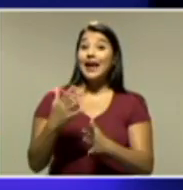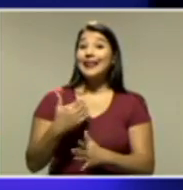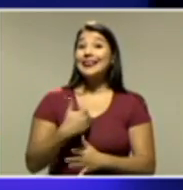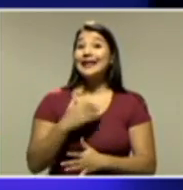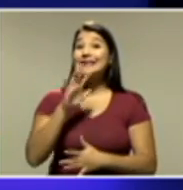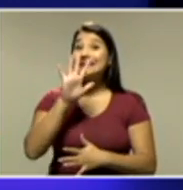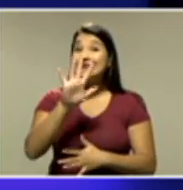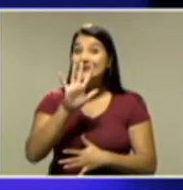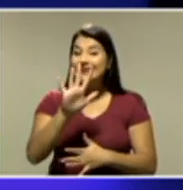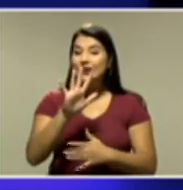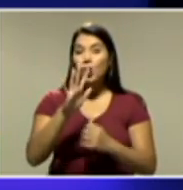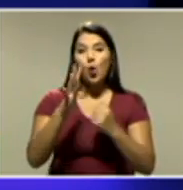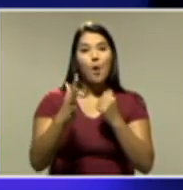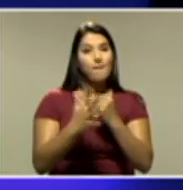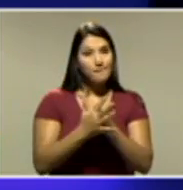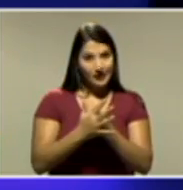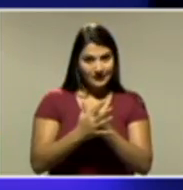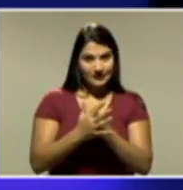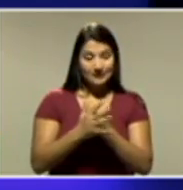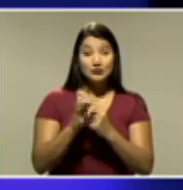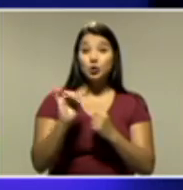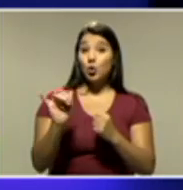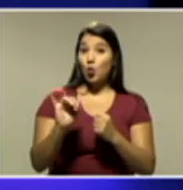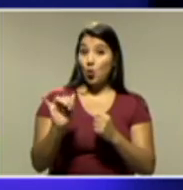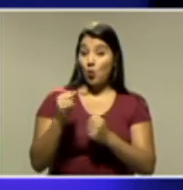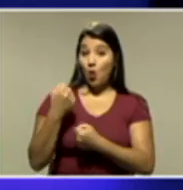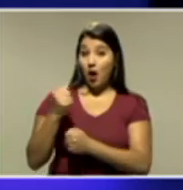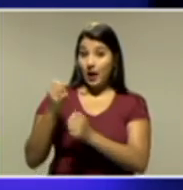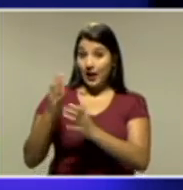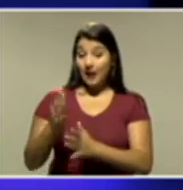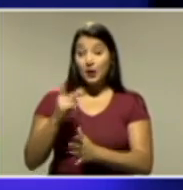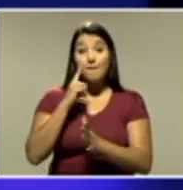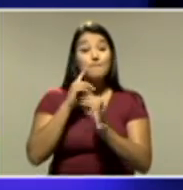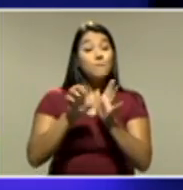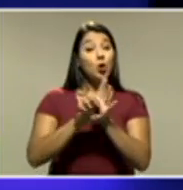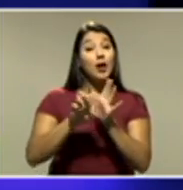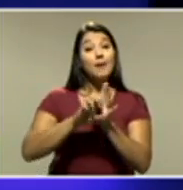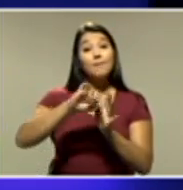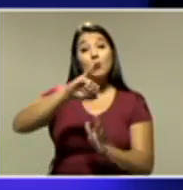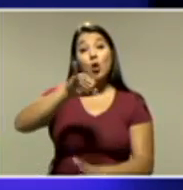5 periodos, el alcalde de San José, por ejemplo,